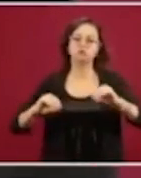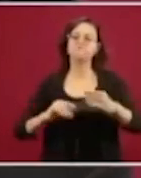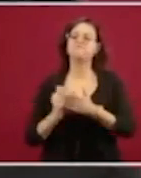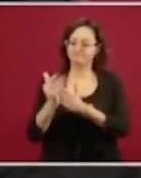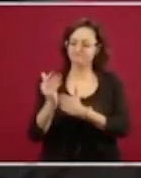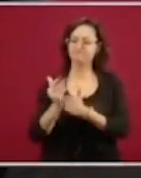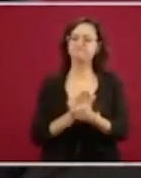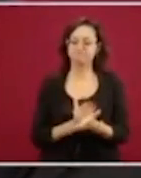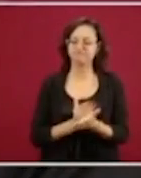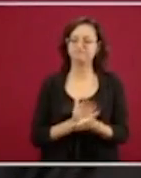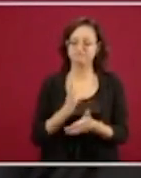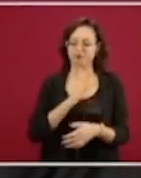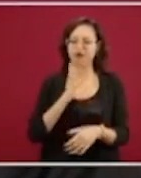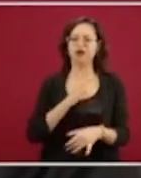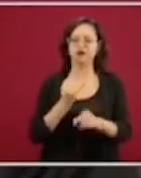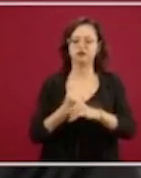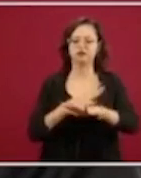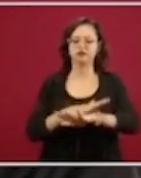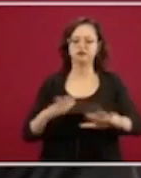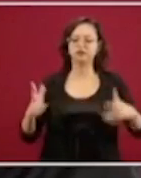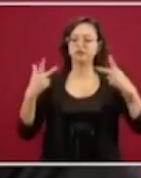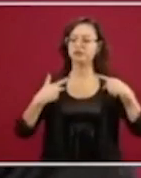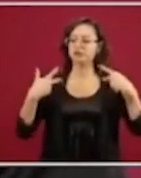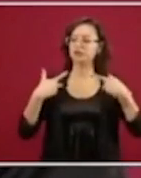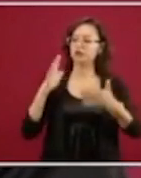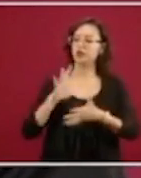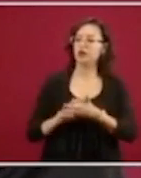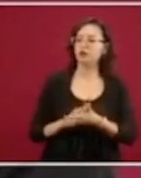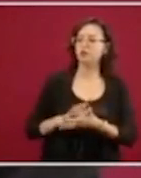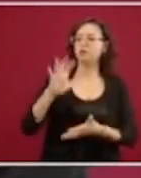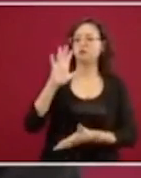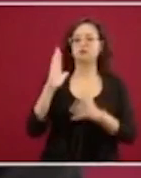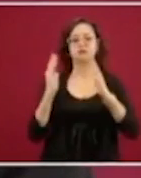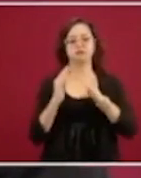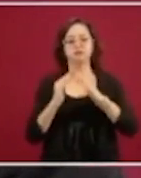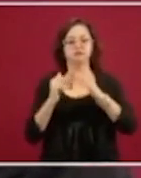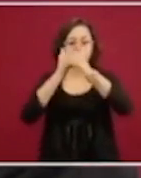que la mayoría de la gente está en casa,